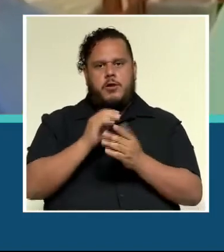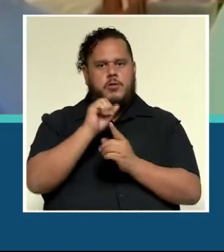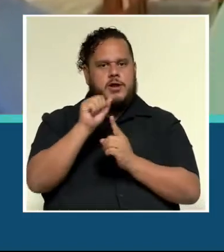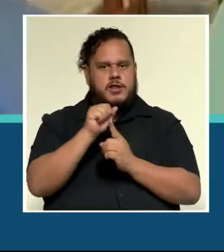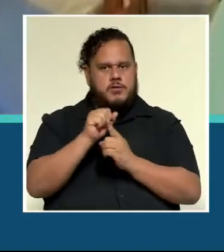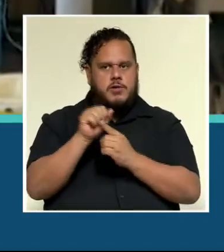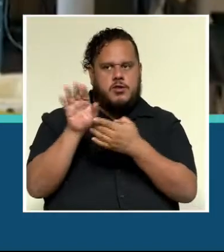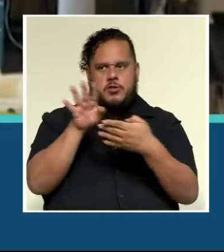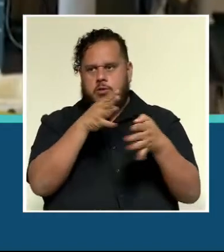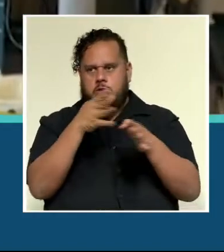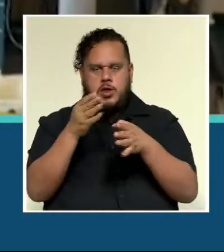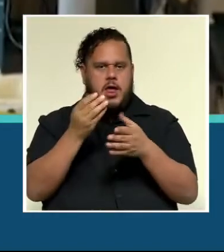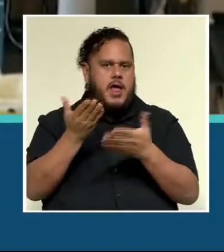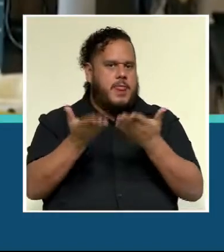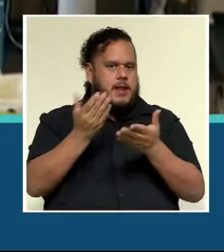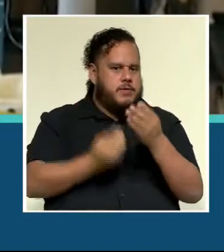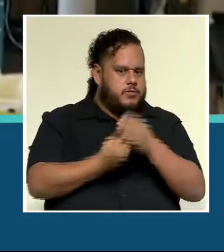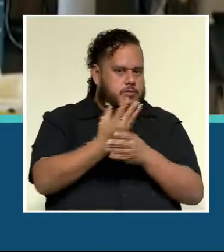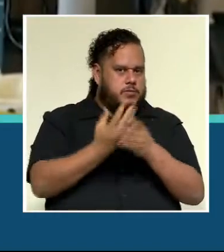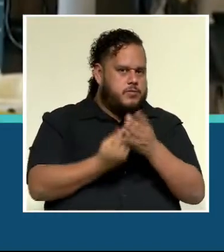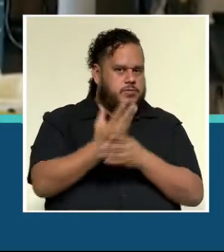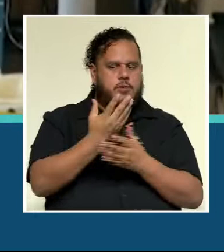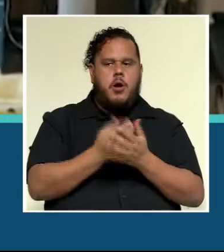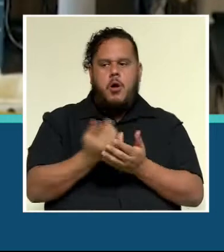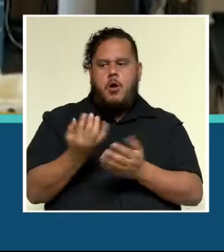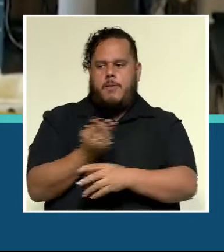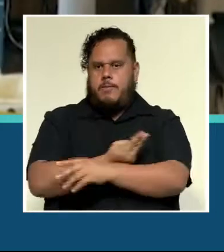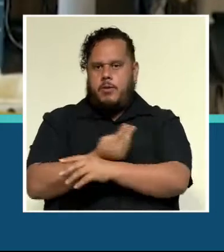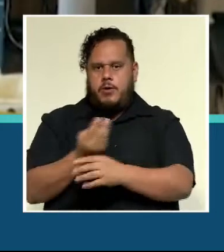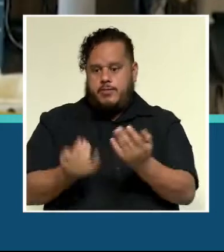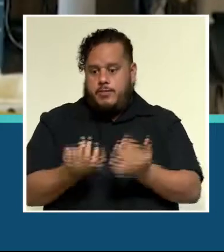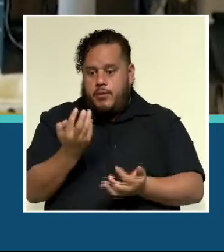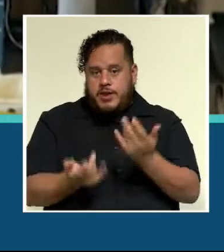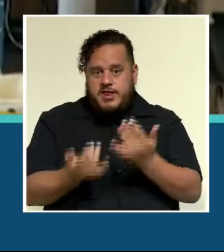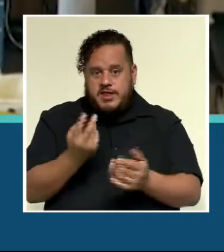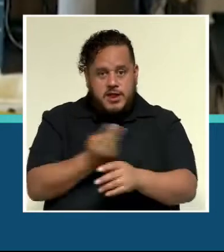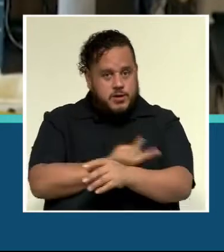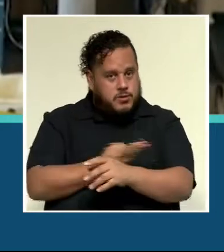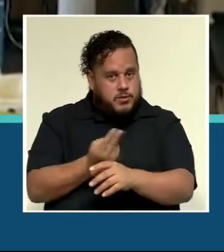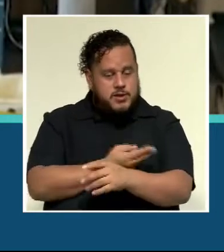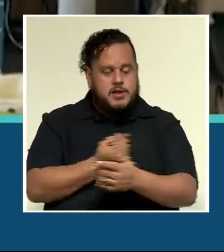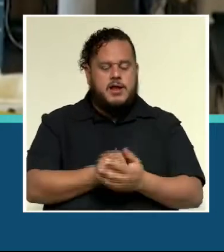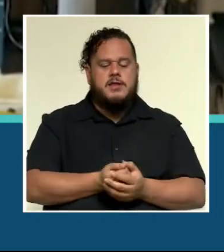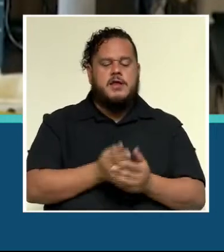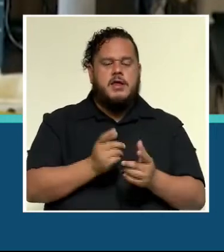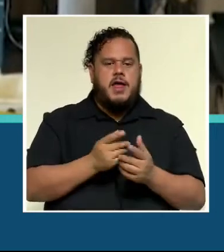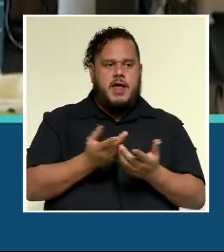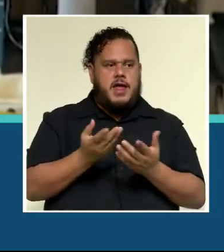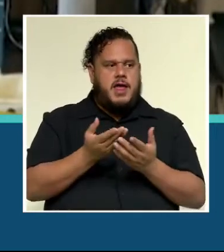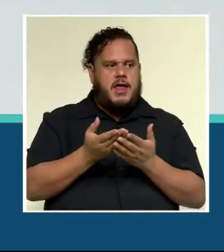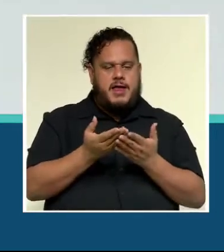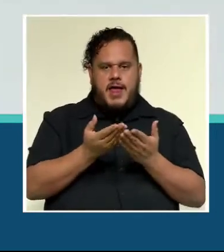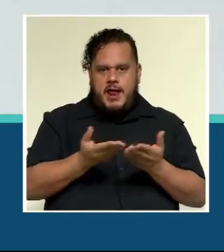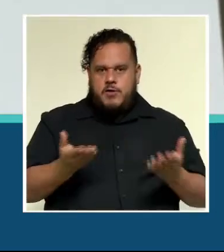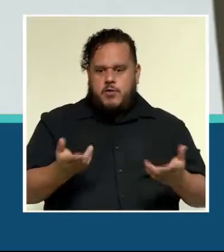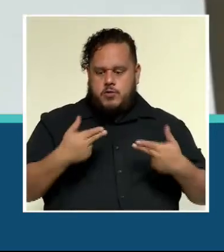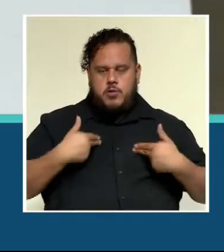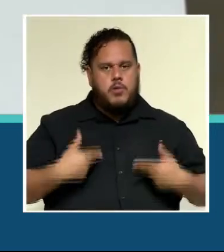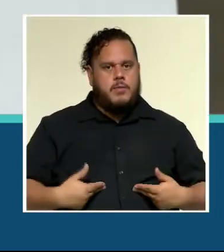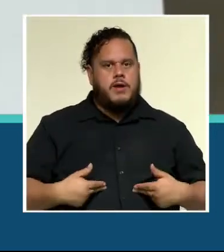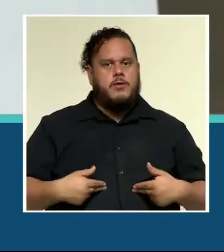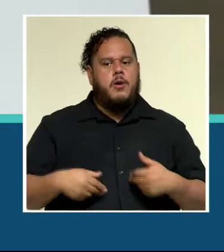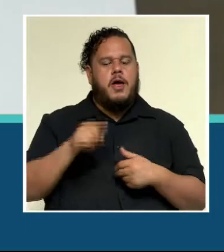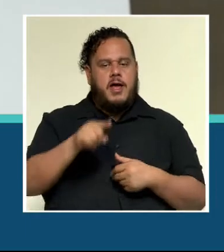actividad volcánica, por incendios forestales, el recurso humano con el que dispone el Sistema Nacional es el que va a